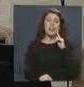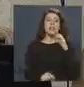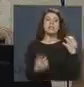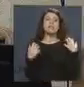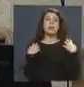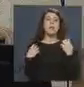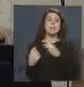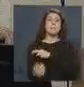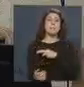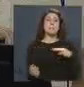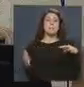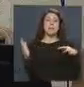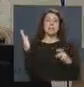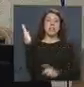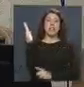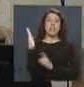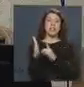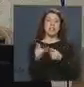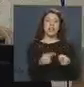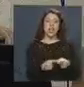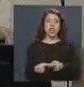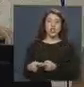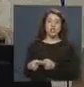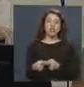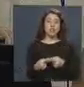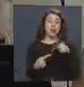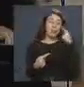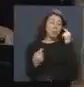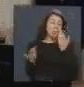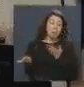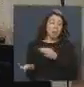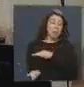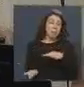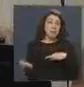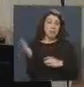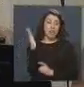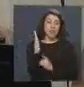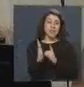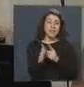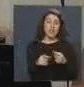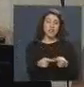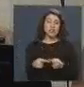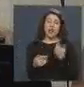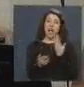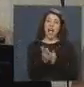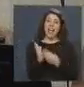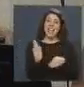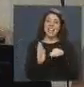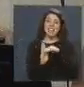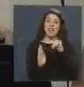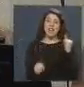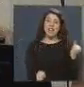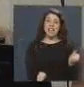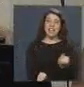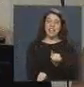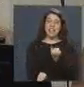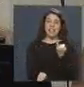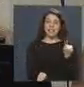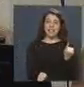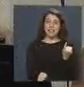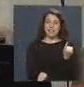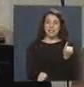de Desarrollo Social. Y evidentemente el Ministerio de Desarrollo Social tiene un nivel de independencia, de